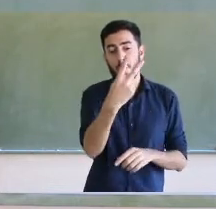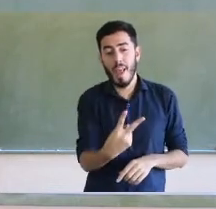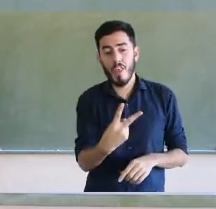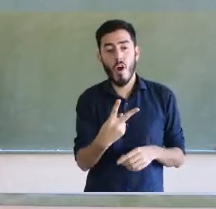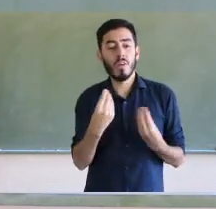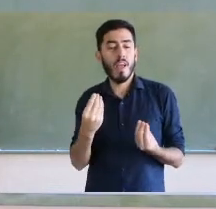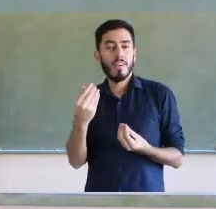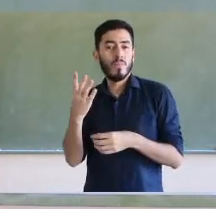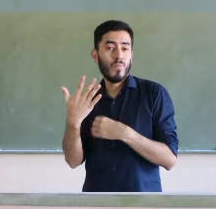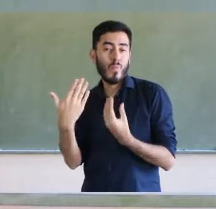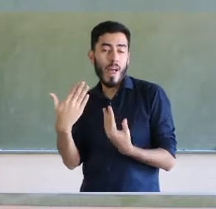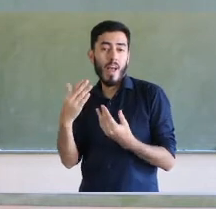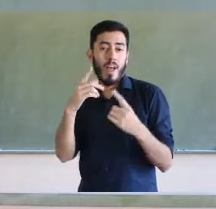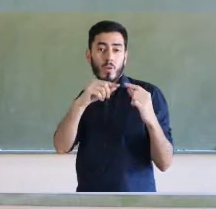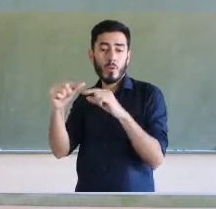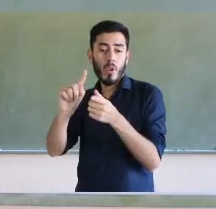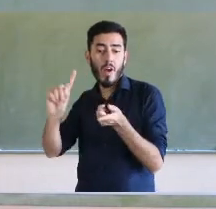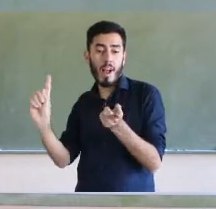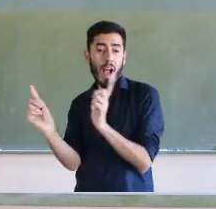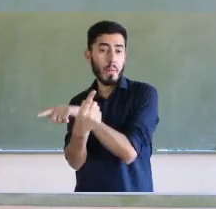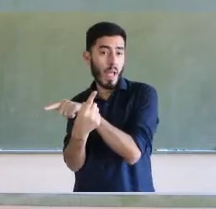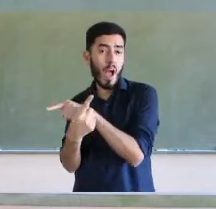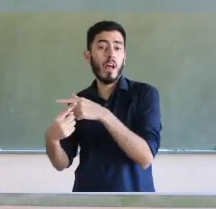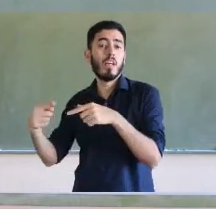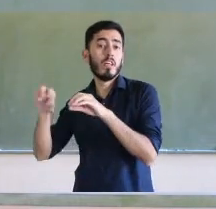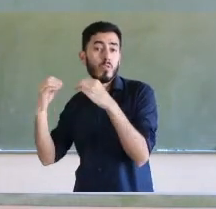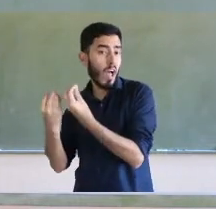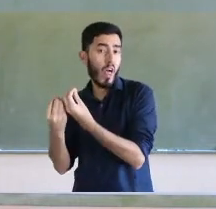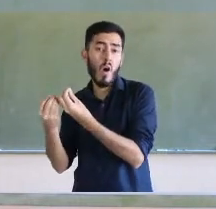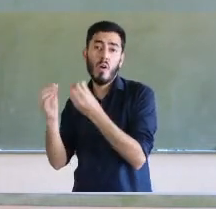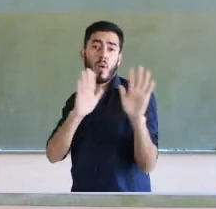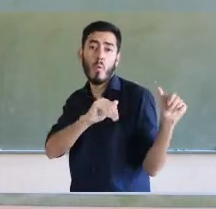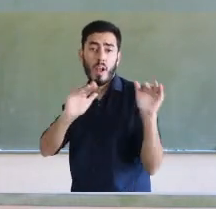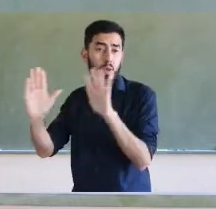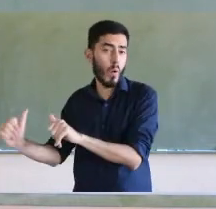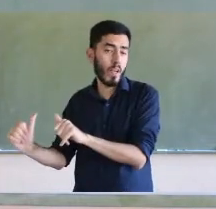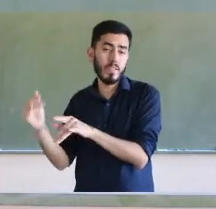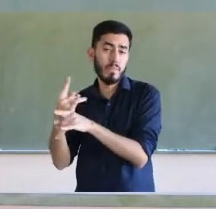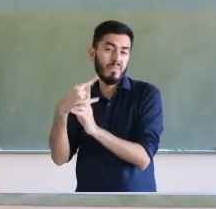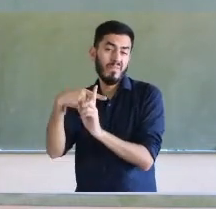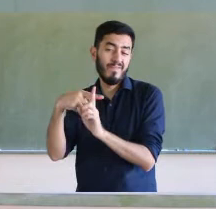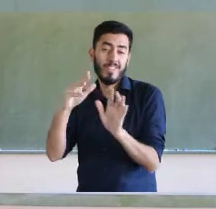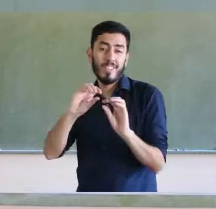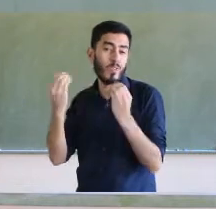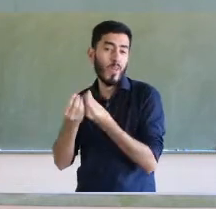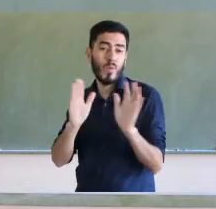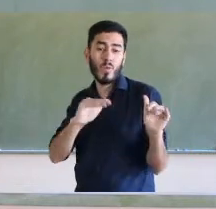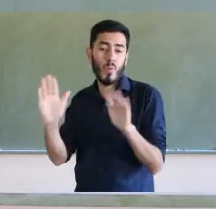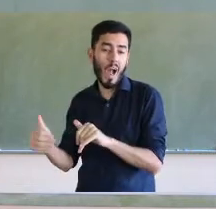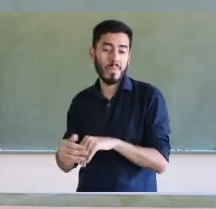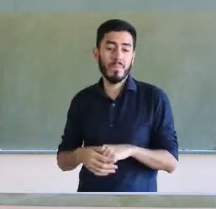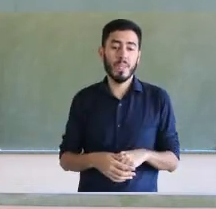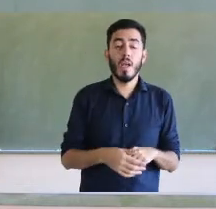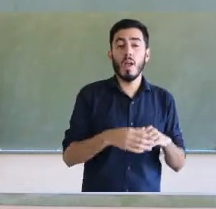al cambiar el orden de los sumandos, el resultado sigue siendo el mismo. La suma sigue siendo la misma. Lo mismo pasa en la